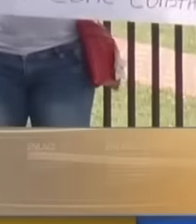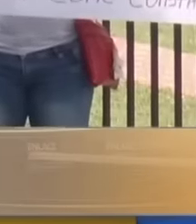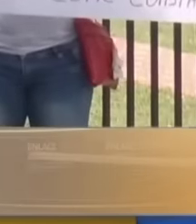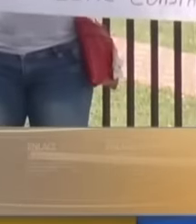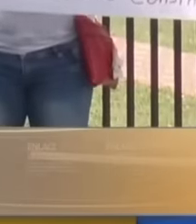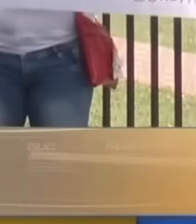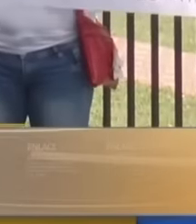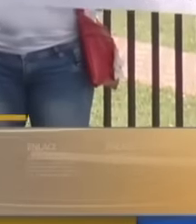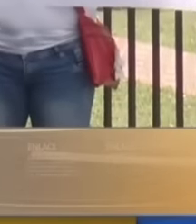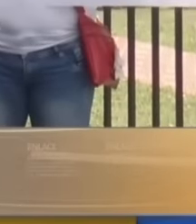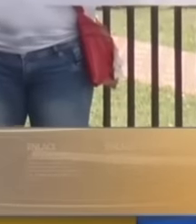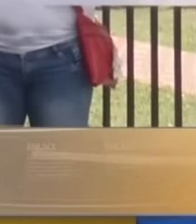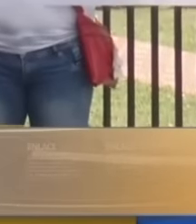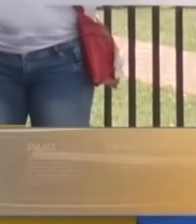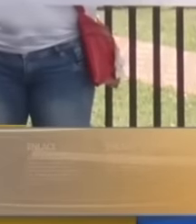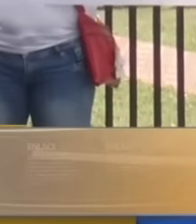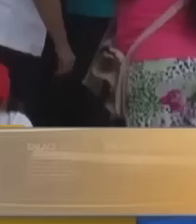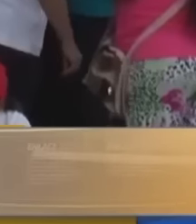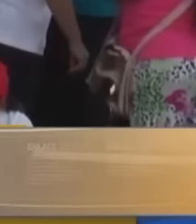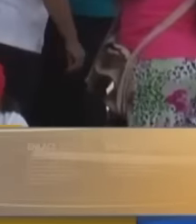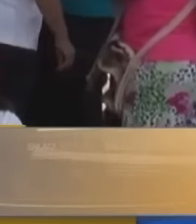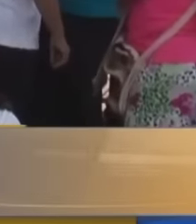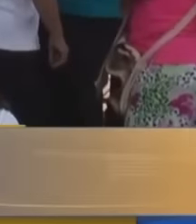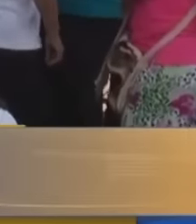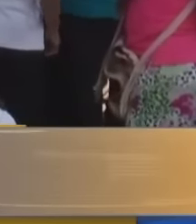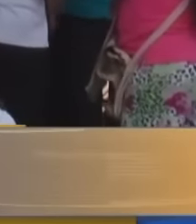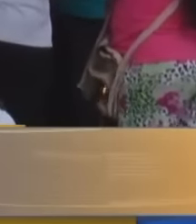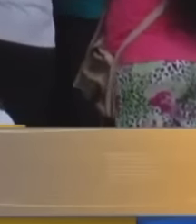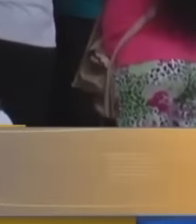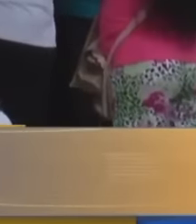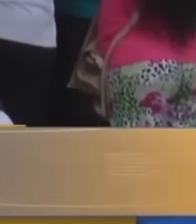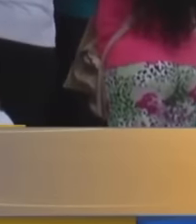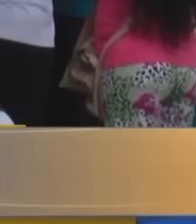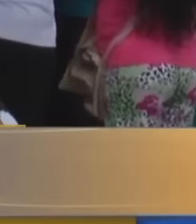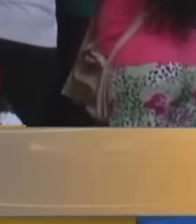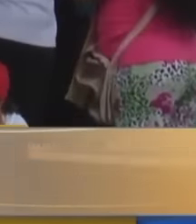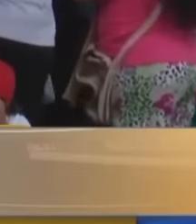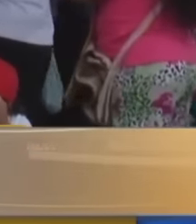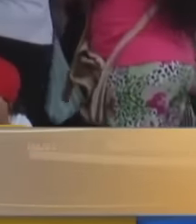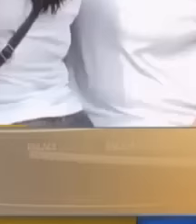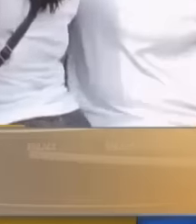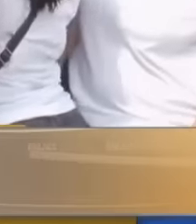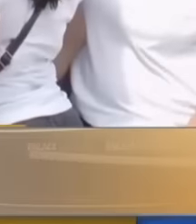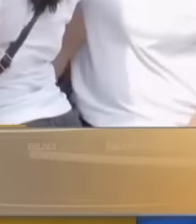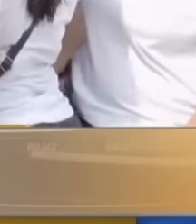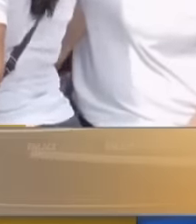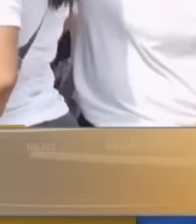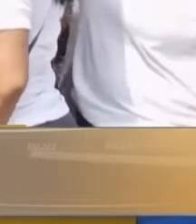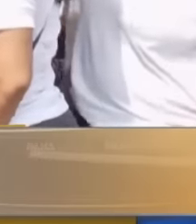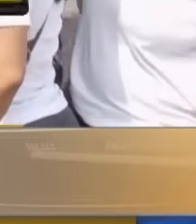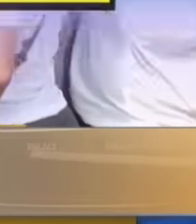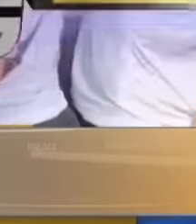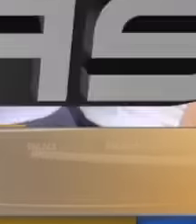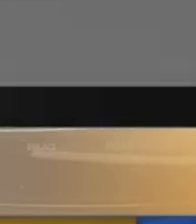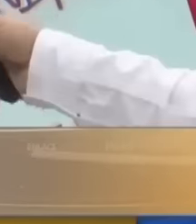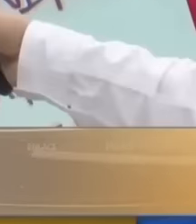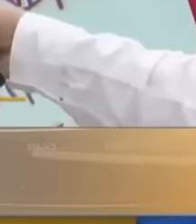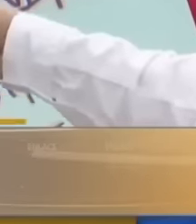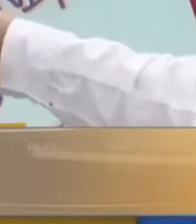nacional de este jueves y viernes, que convoca el Sindicato de Trabajadoras al Cuidado de la Infancia y Adolescencia. Protestarán por sus derechos